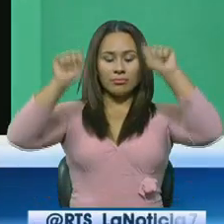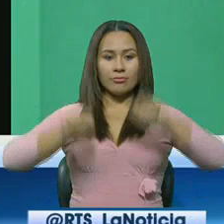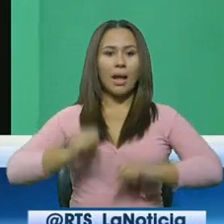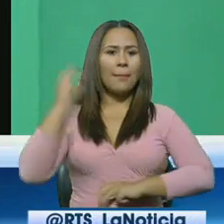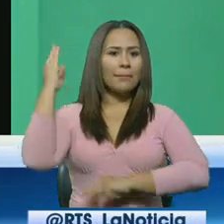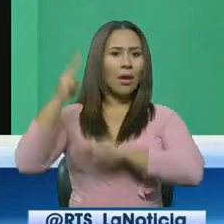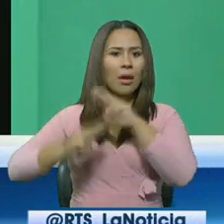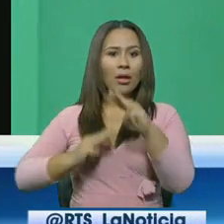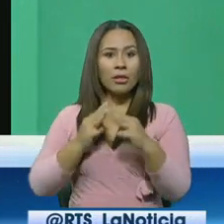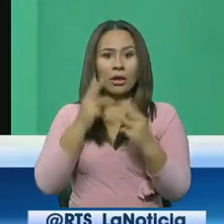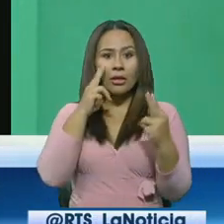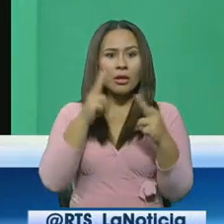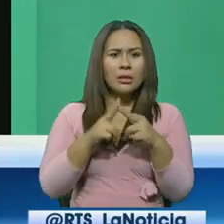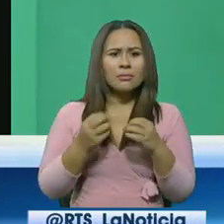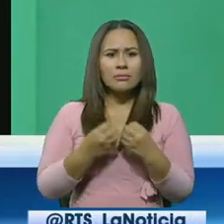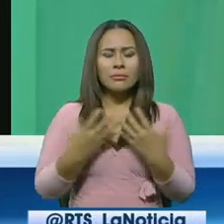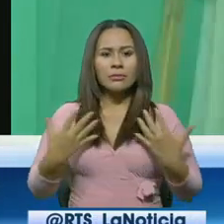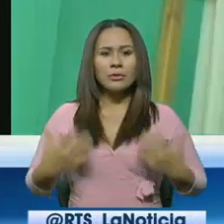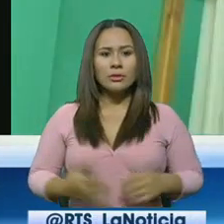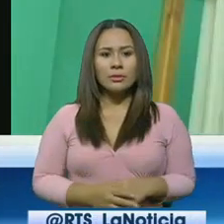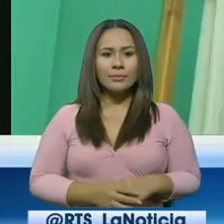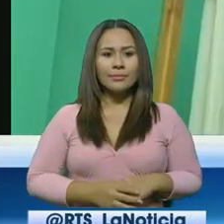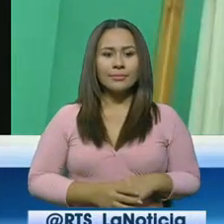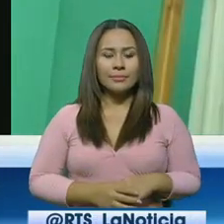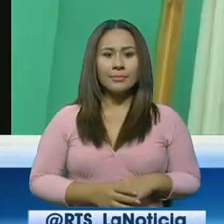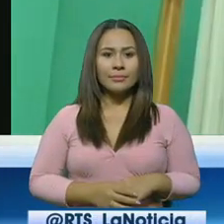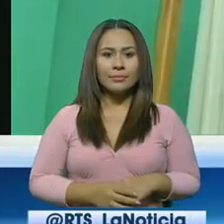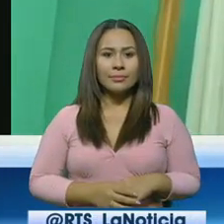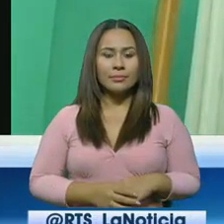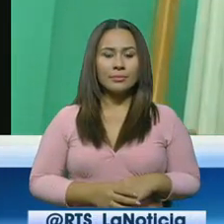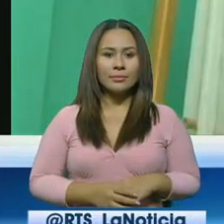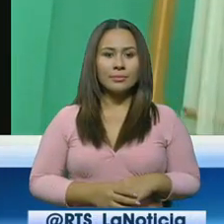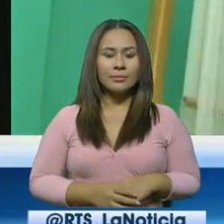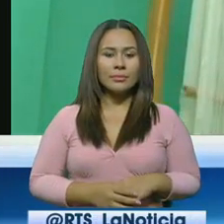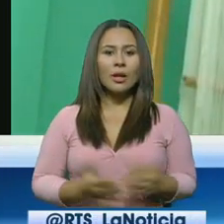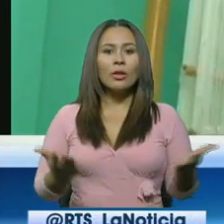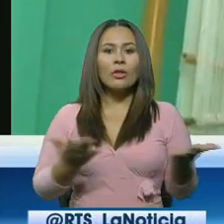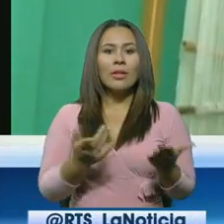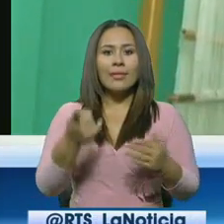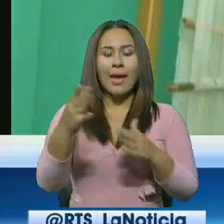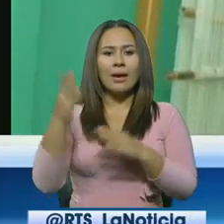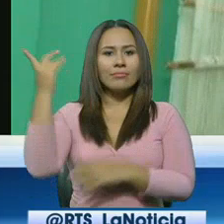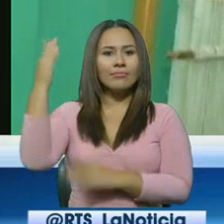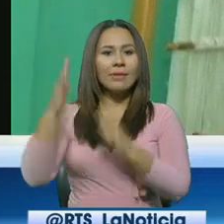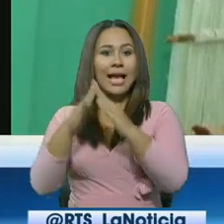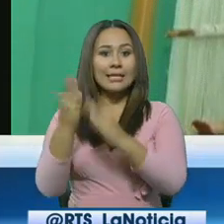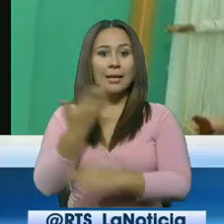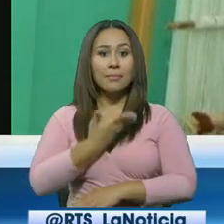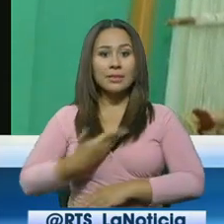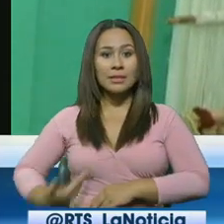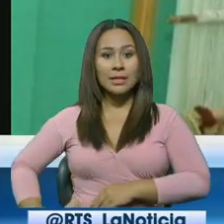mundial, inclusive algunas de ellas están en la Casa Blanca, otras en